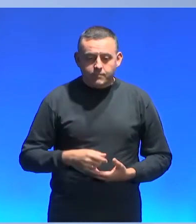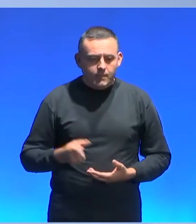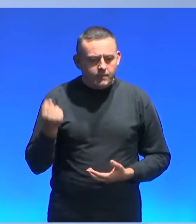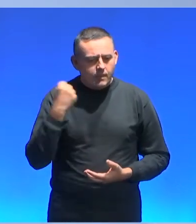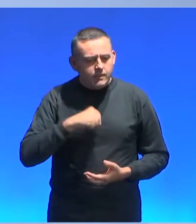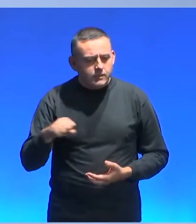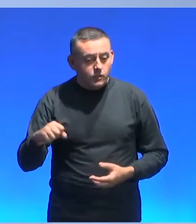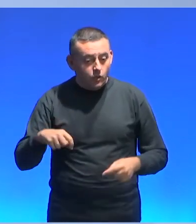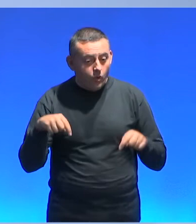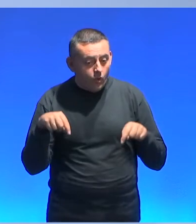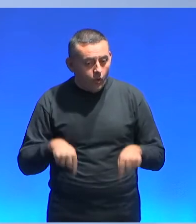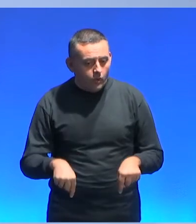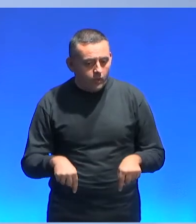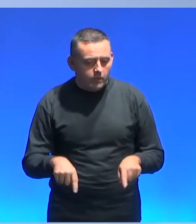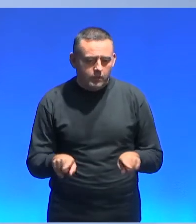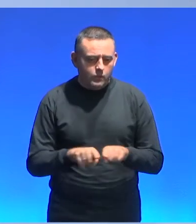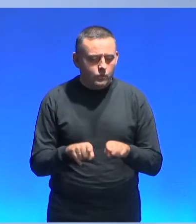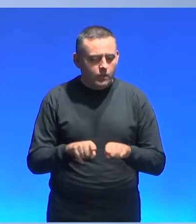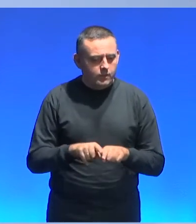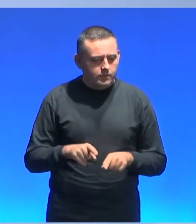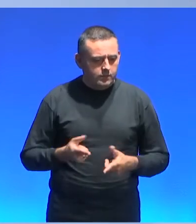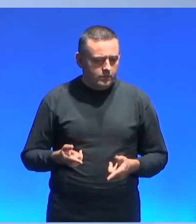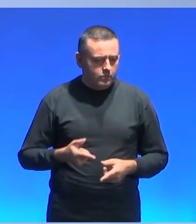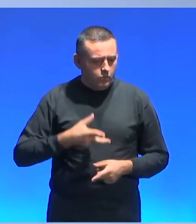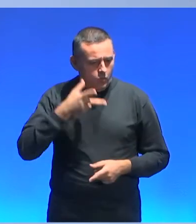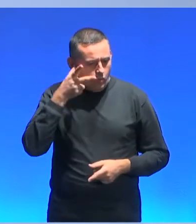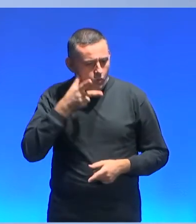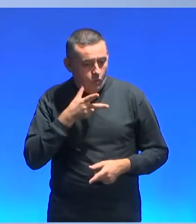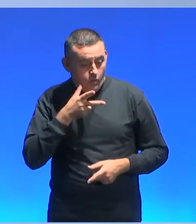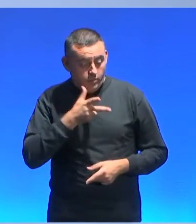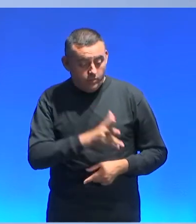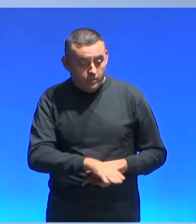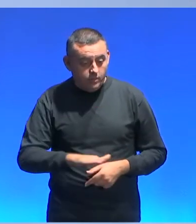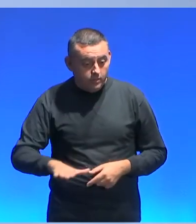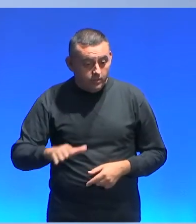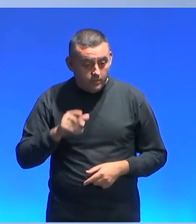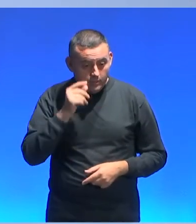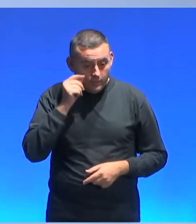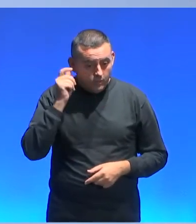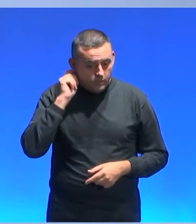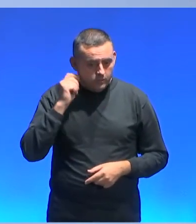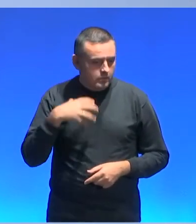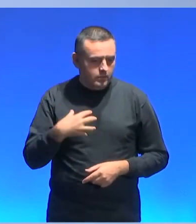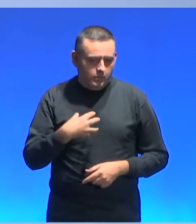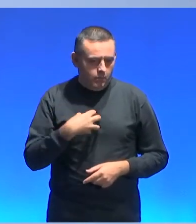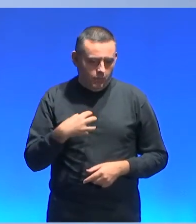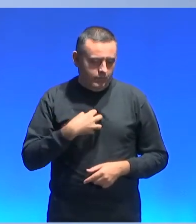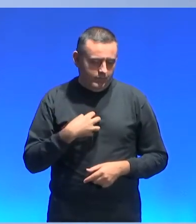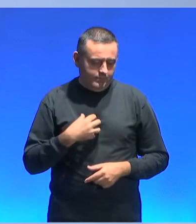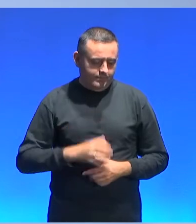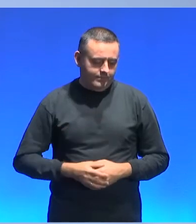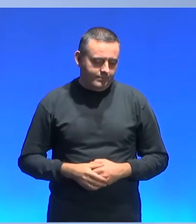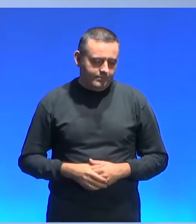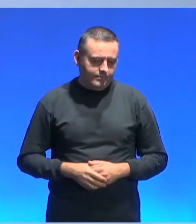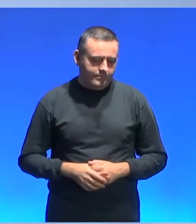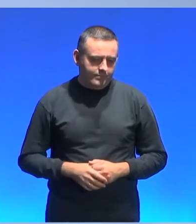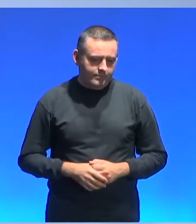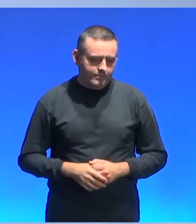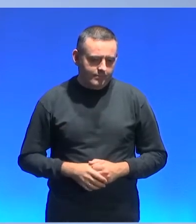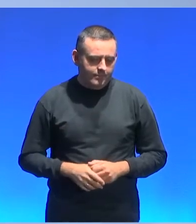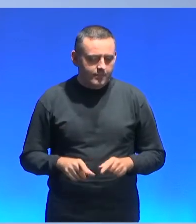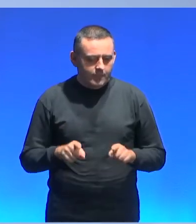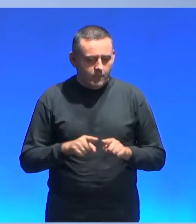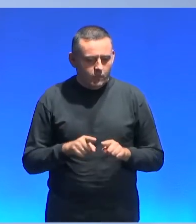un lujo que niños y niñas no pueden vivir. Es un lujo.